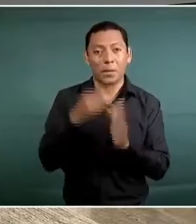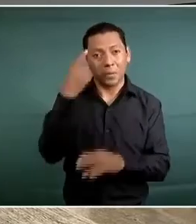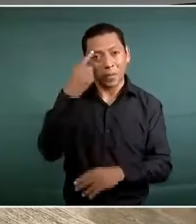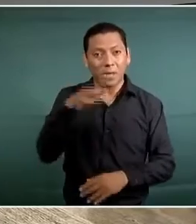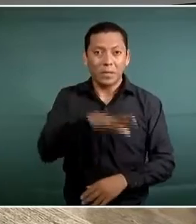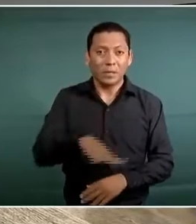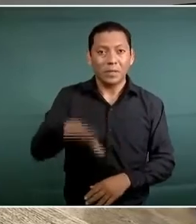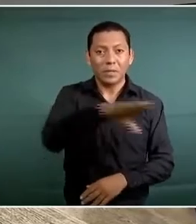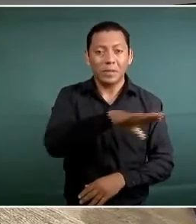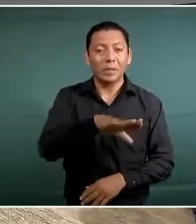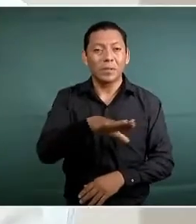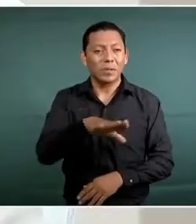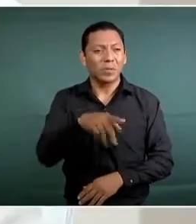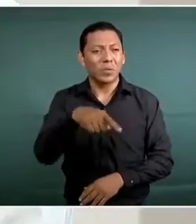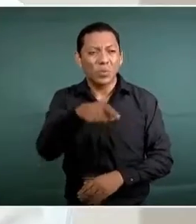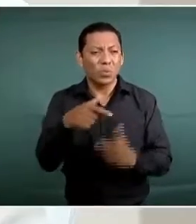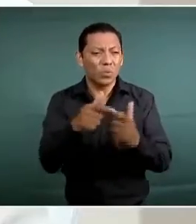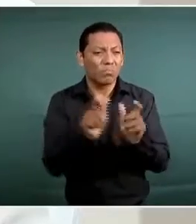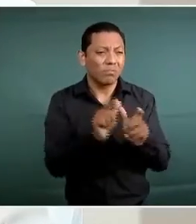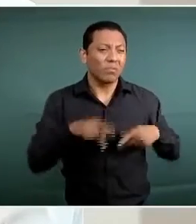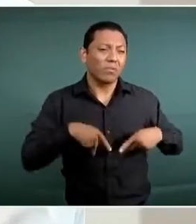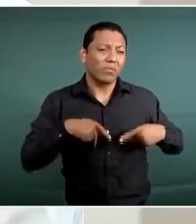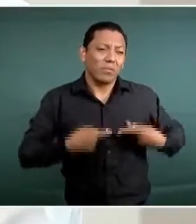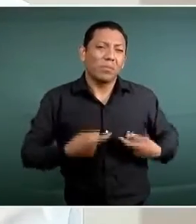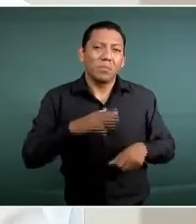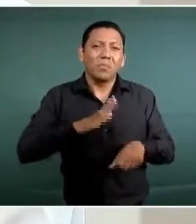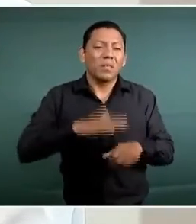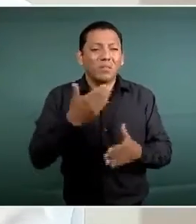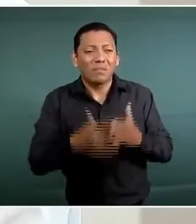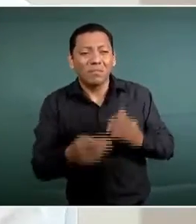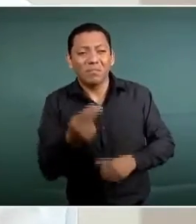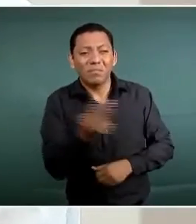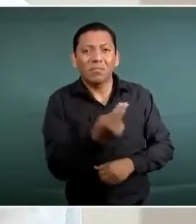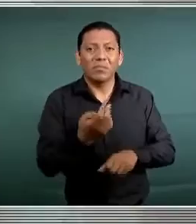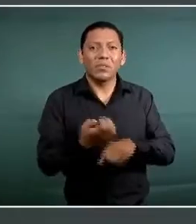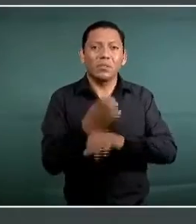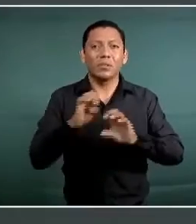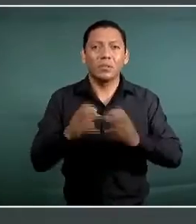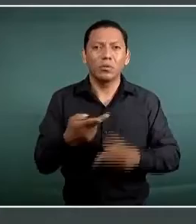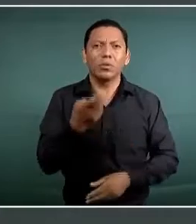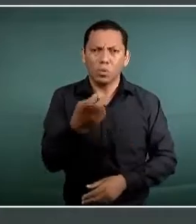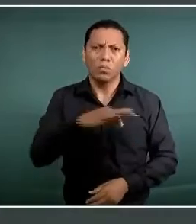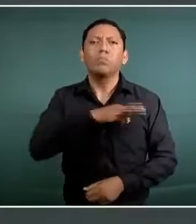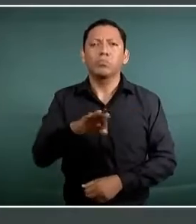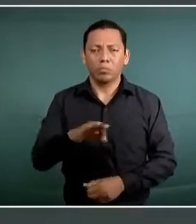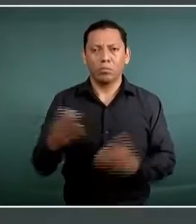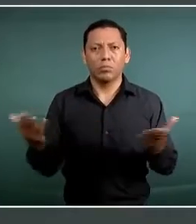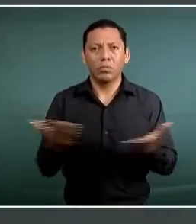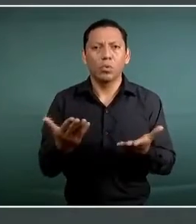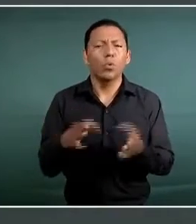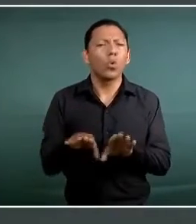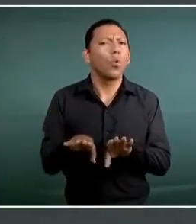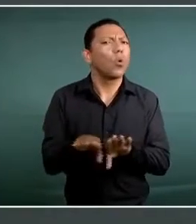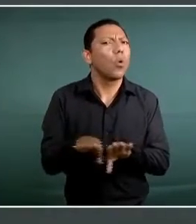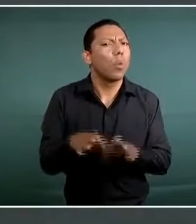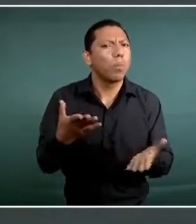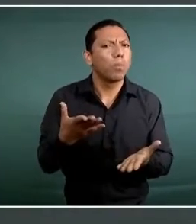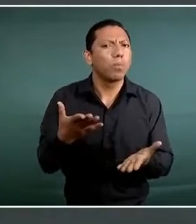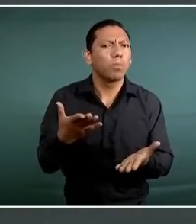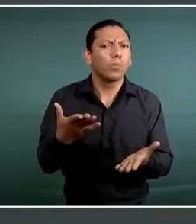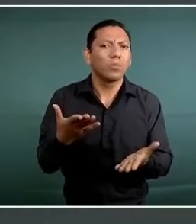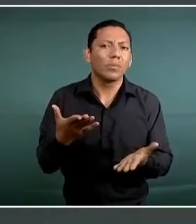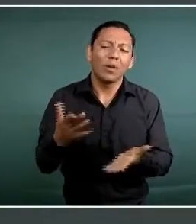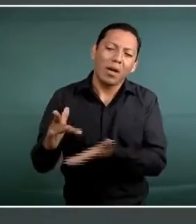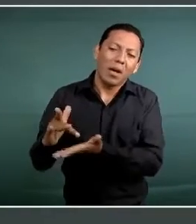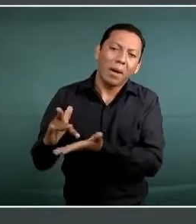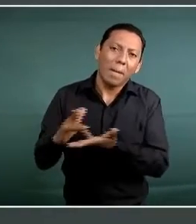la población más vulnerable de Chiapas. Y esto se puede hacer gracias a las economías